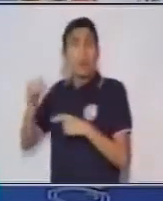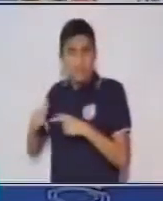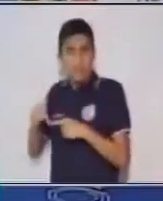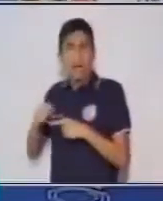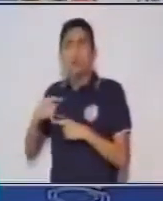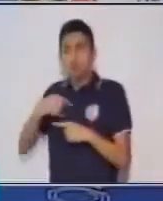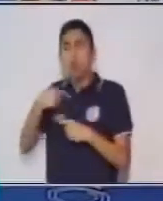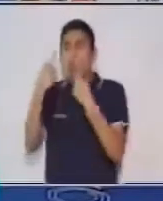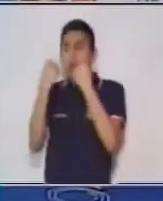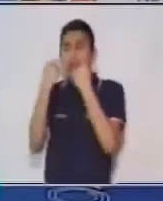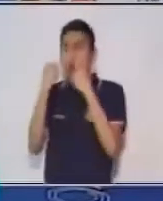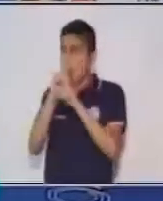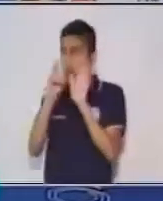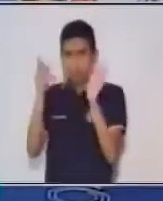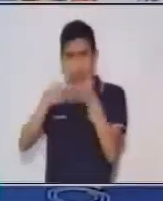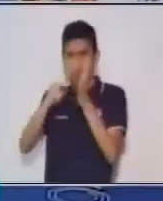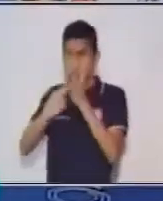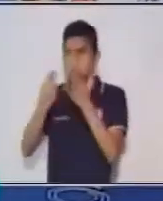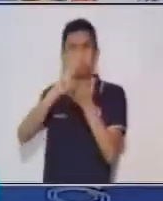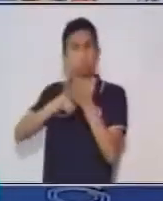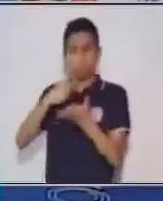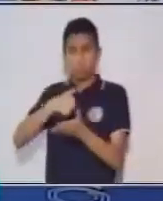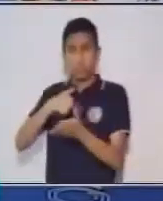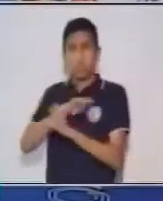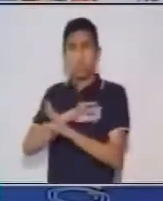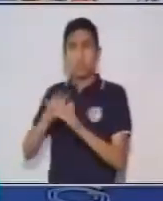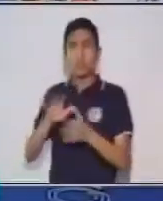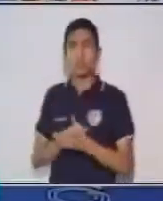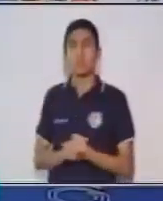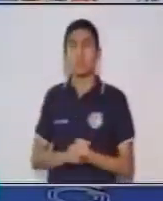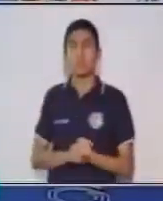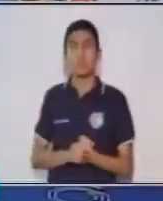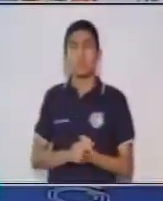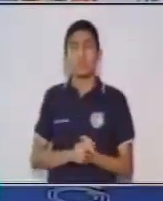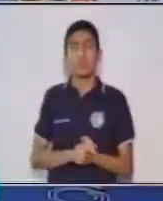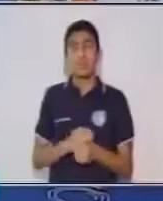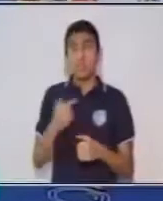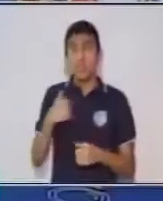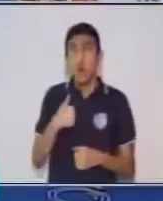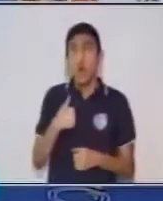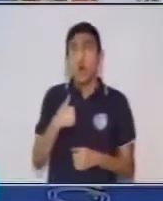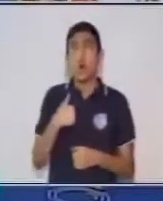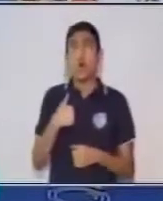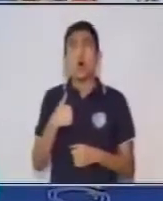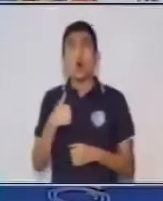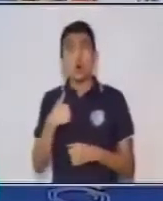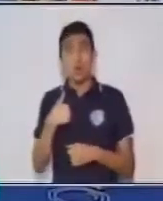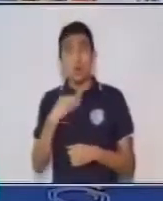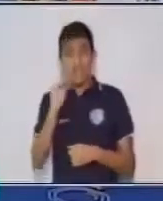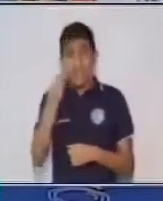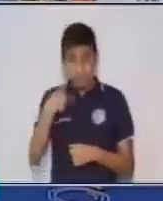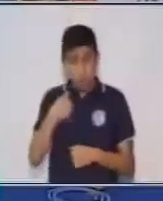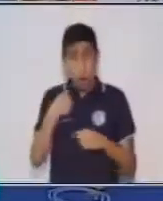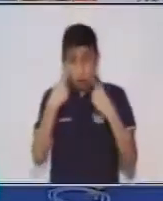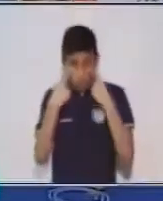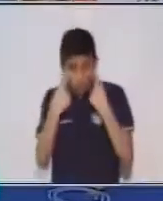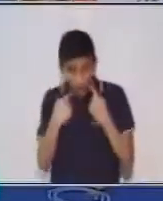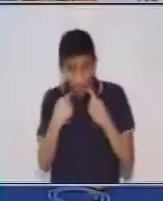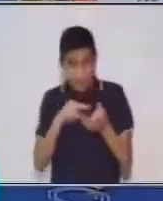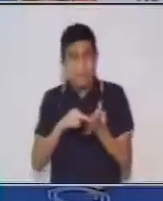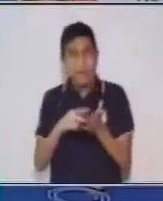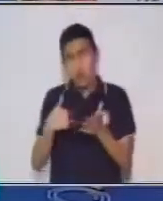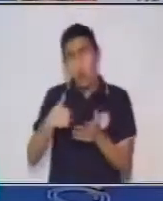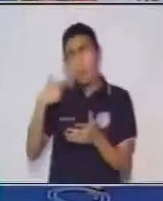Yo lloro, se puede comprobar. Yo llore quiere decir que es un deseo o una posibilidad que yo